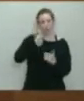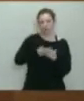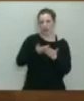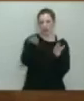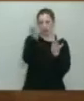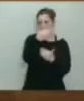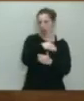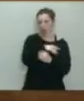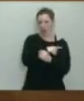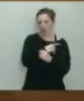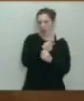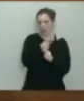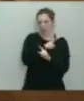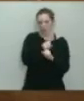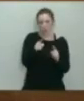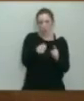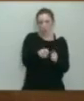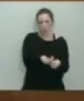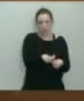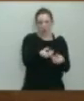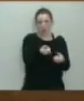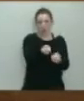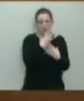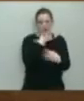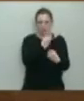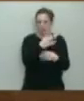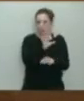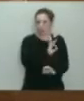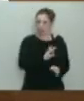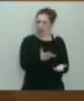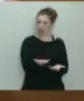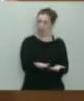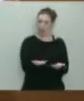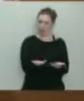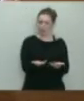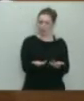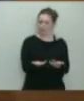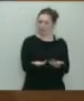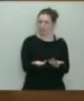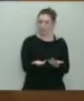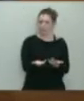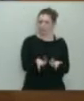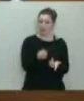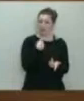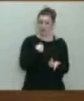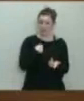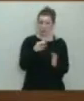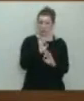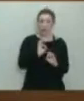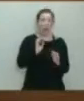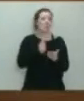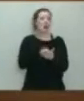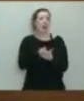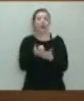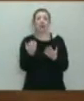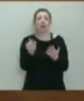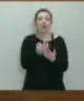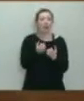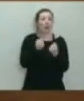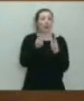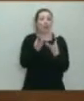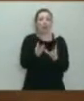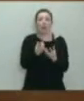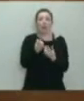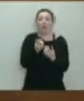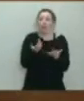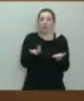luego, que no se nos ha facilitado la información del destino. No se nos ha facilitado qué se va a pagar. Usted no sé si lo sabe, pero desde luego a nosotros